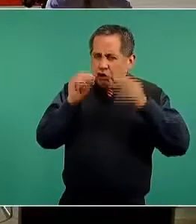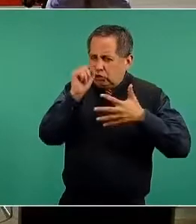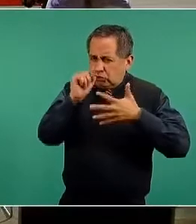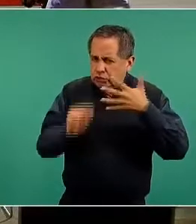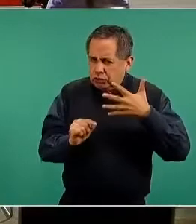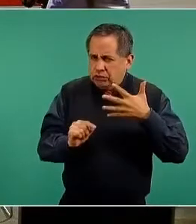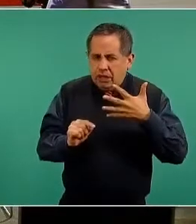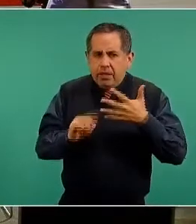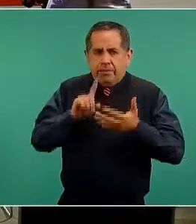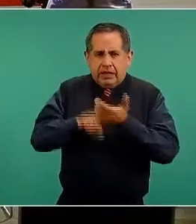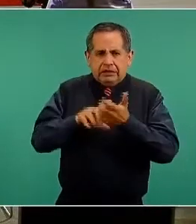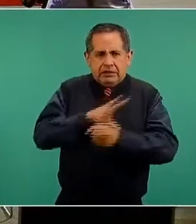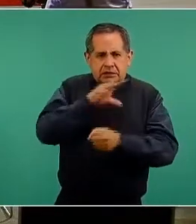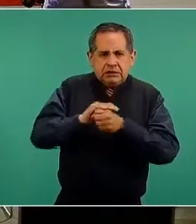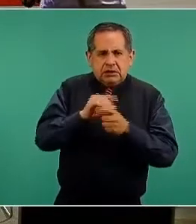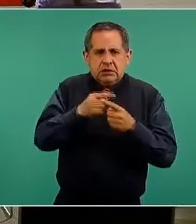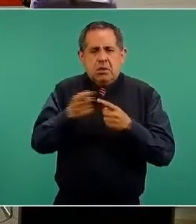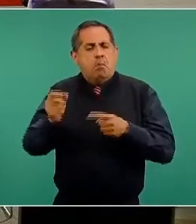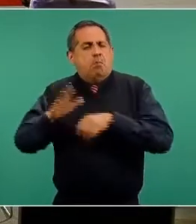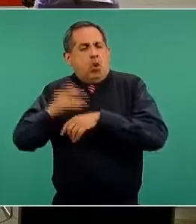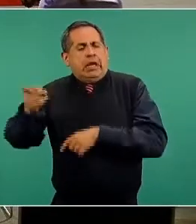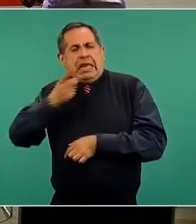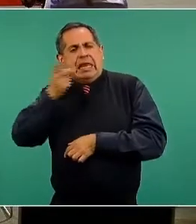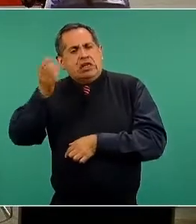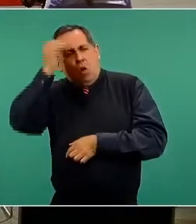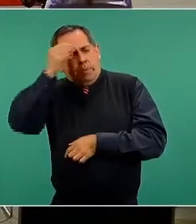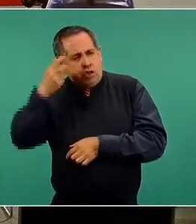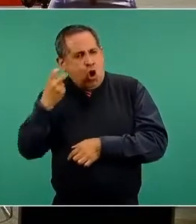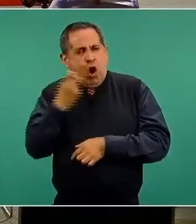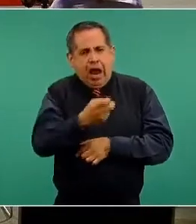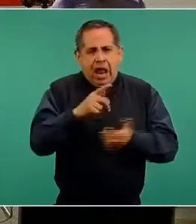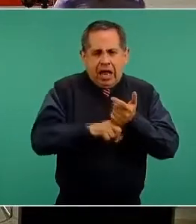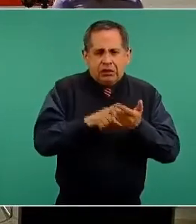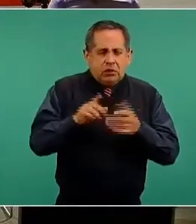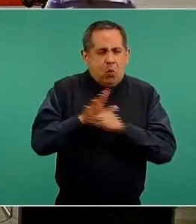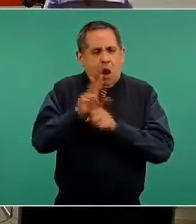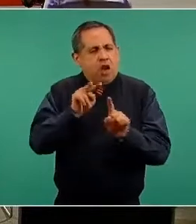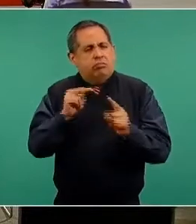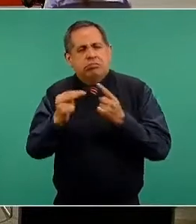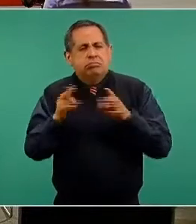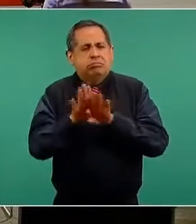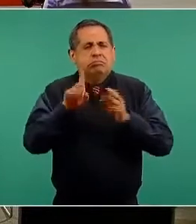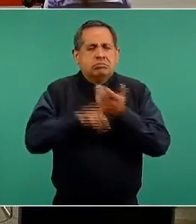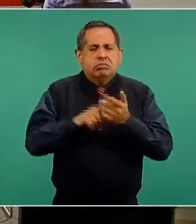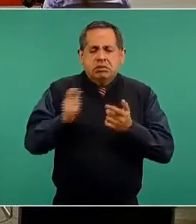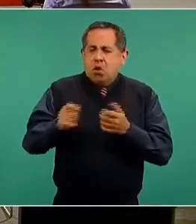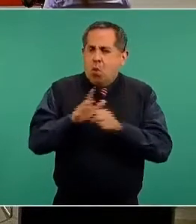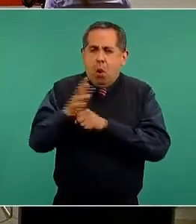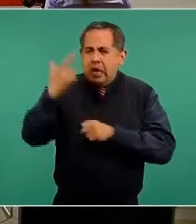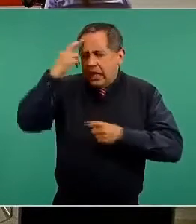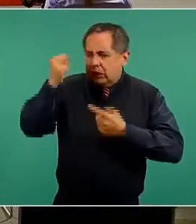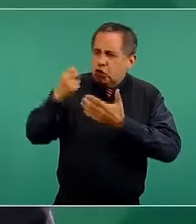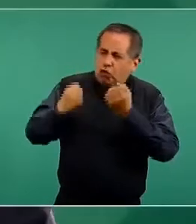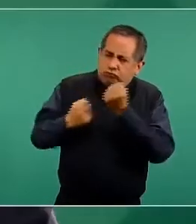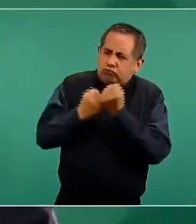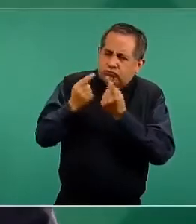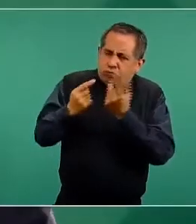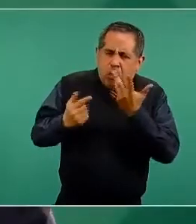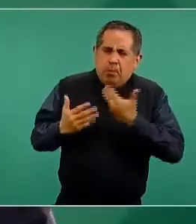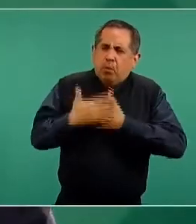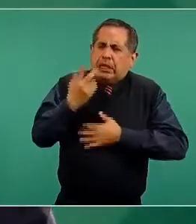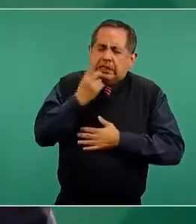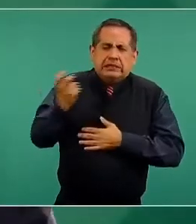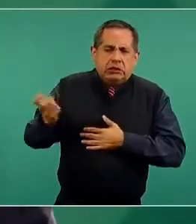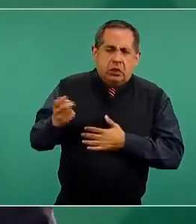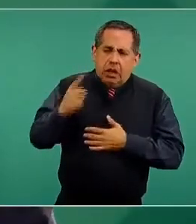son los elementos de su crítica, en qué consiste su apreciación, que fundamenta su apreciación de este